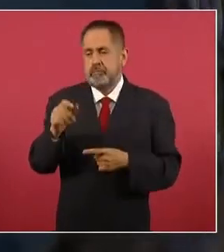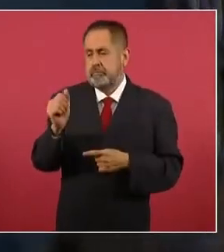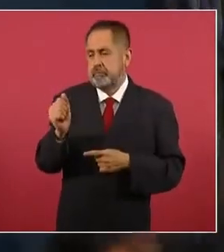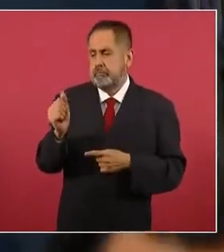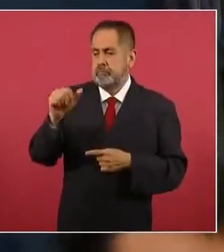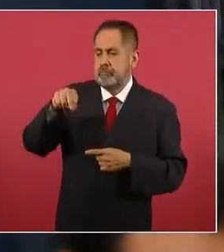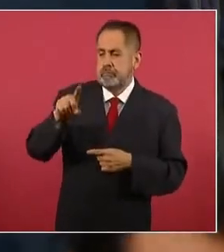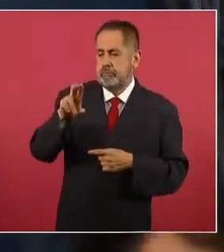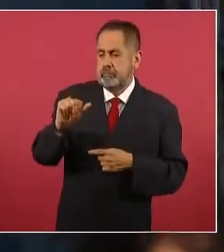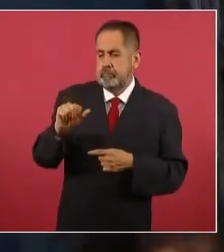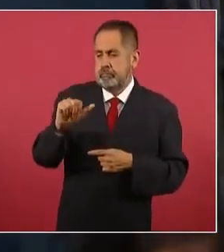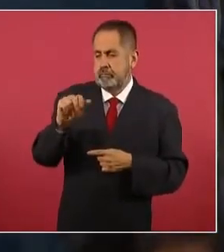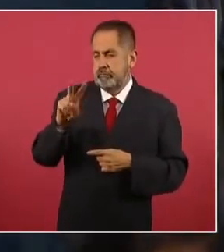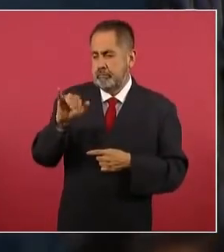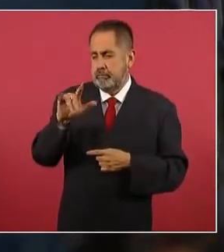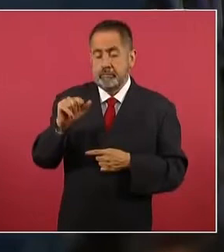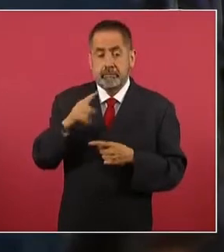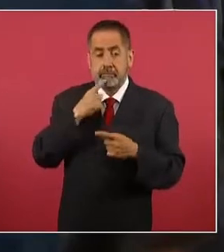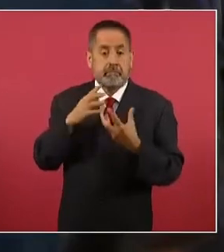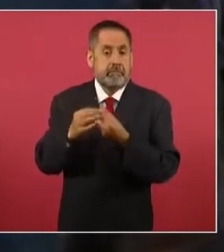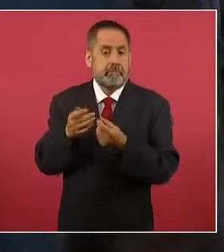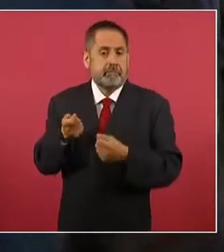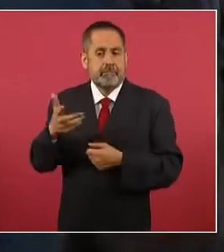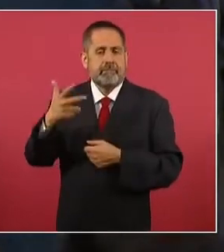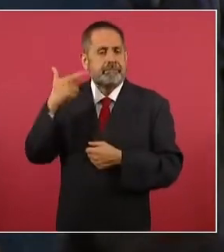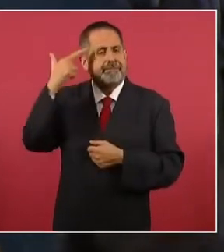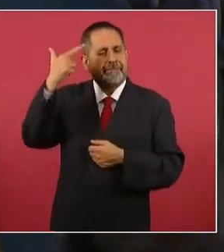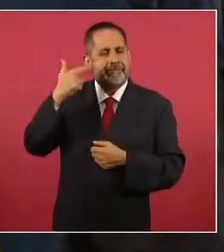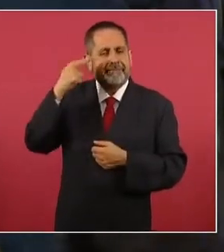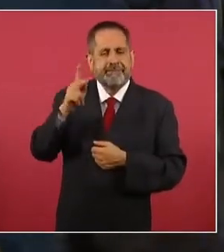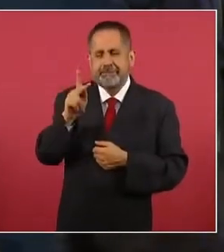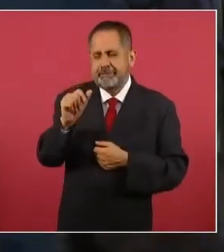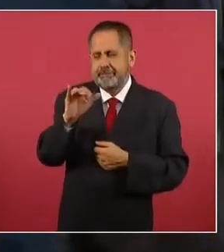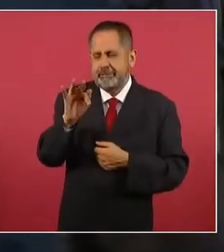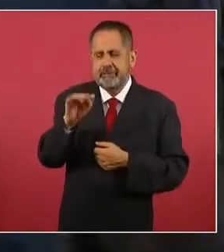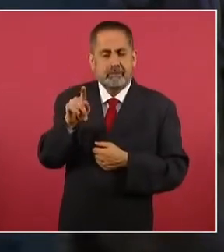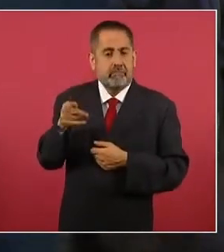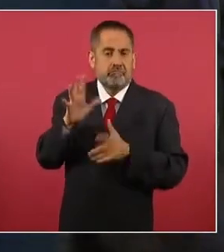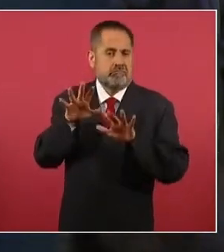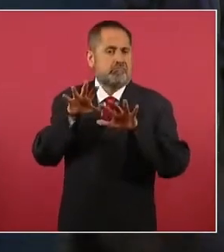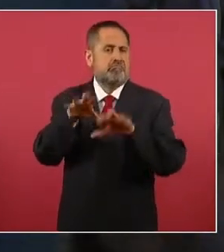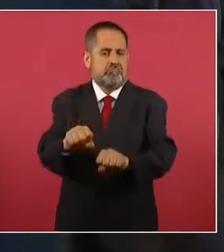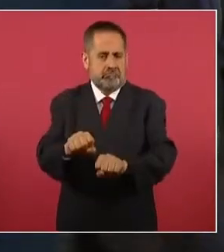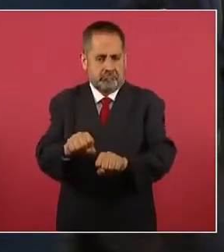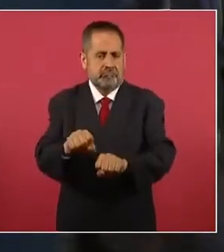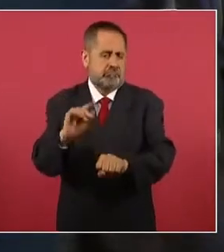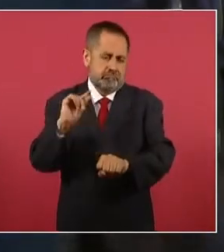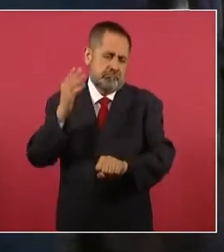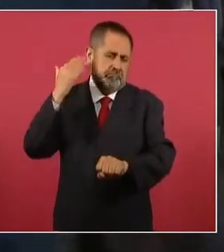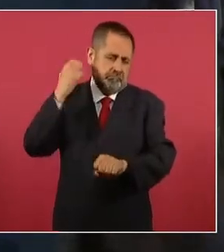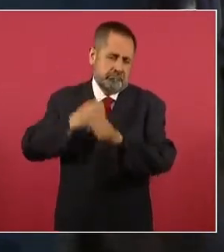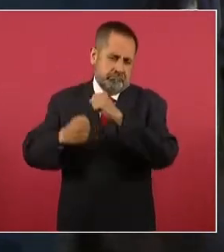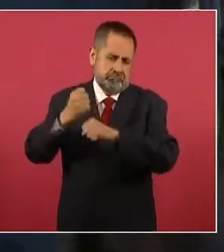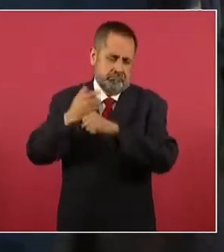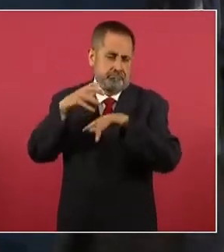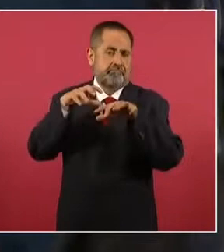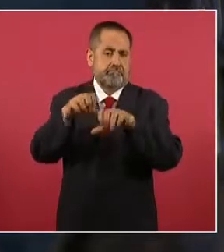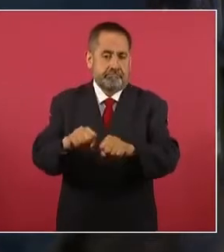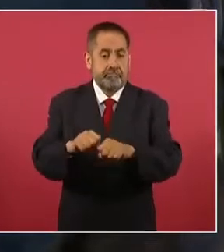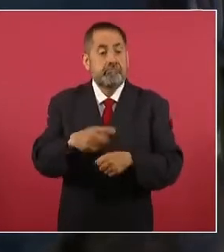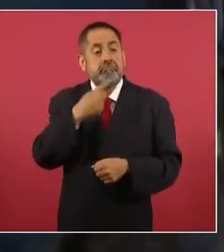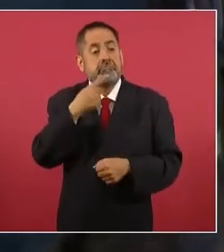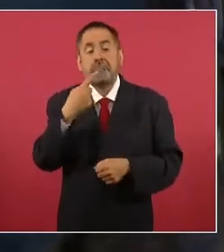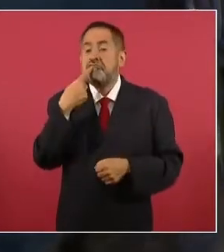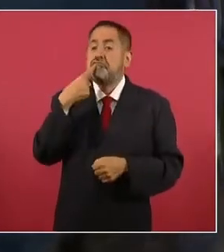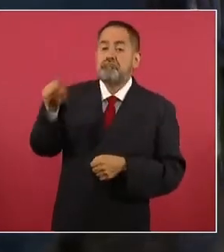Ávila Beltrán, identificada como la reina del Pacífico, que fue detenida hace ya unos años. Acusa que el